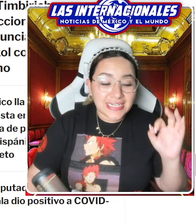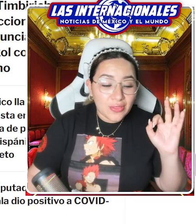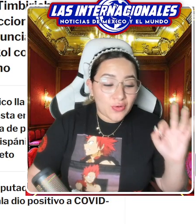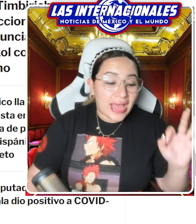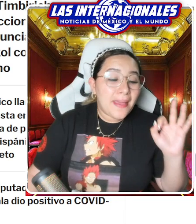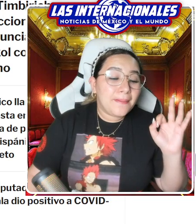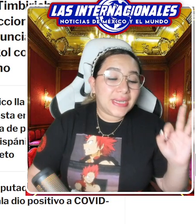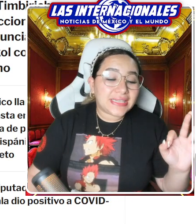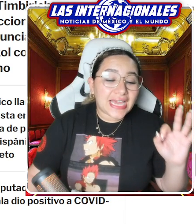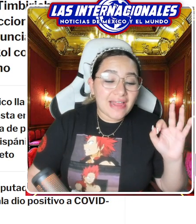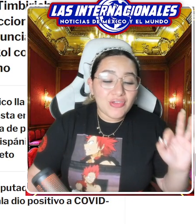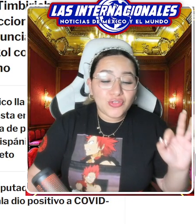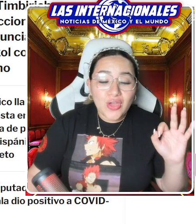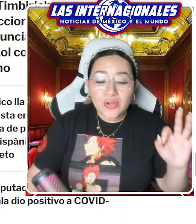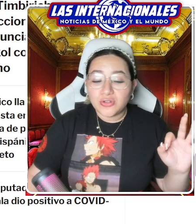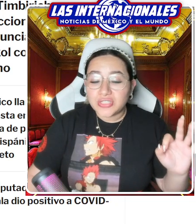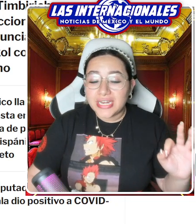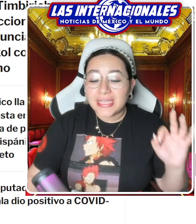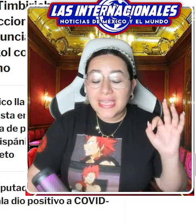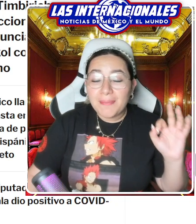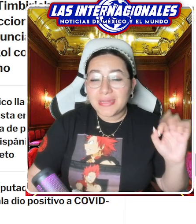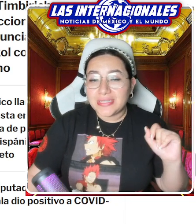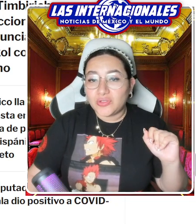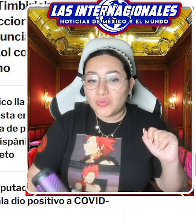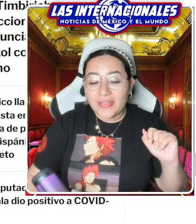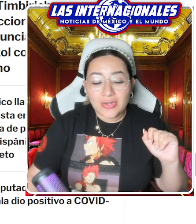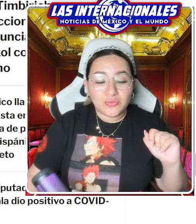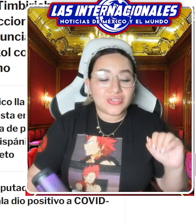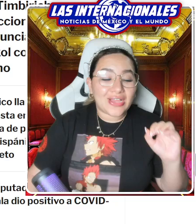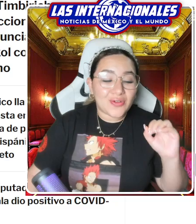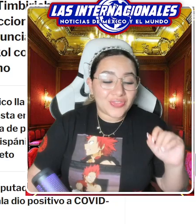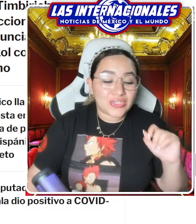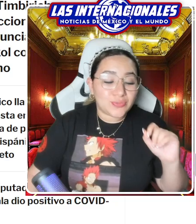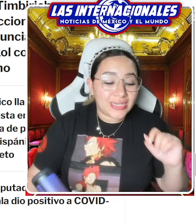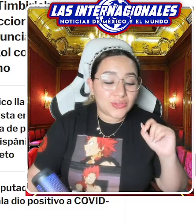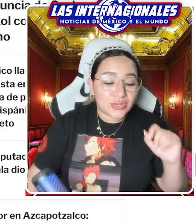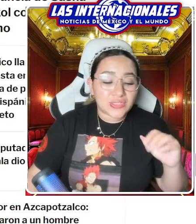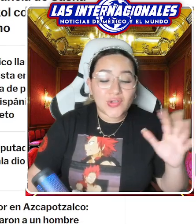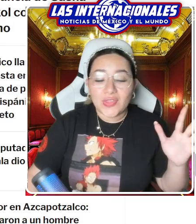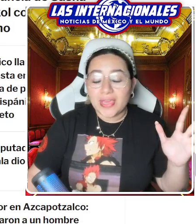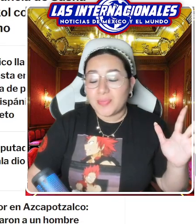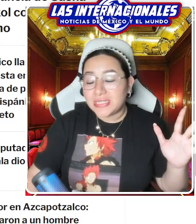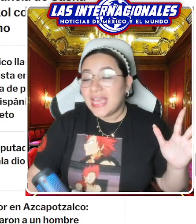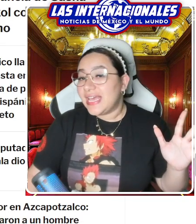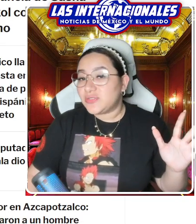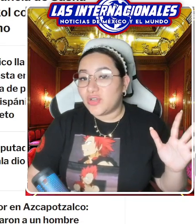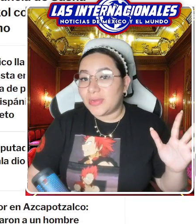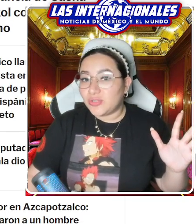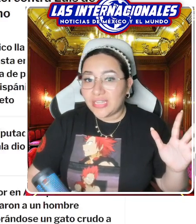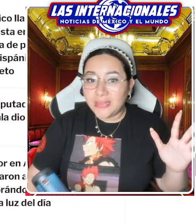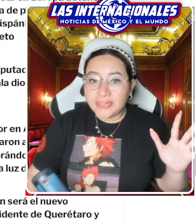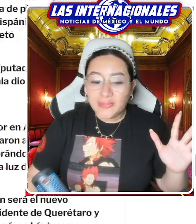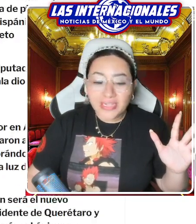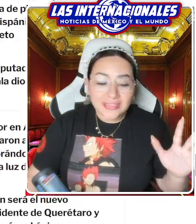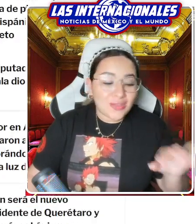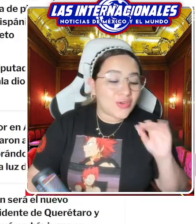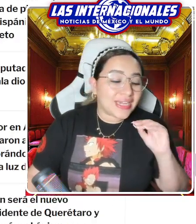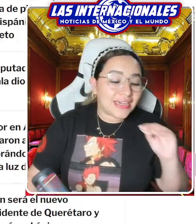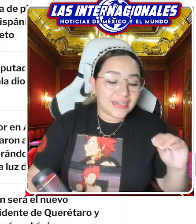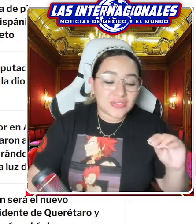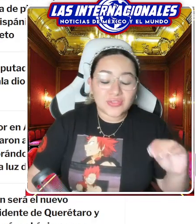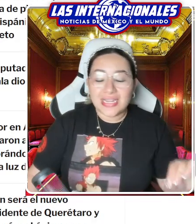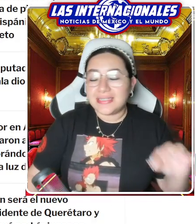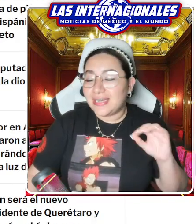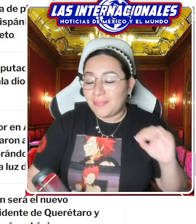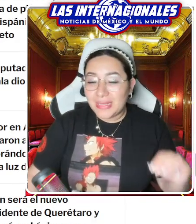Mujer, la senadora Berta Carabeo dio a conocer que presentó una denuncia contra Chumel Torres luego de que, pues, es un hombre totalmente violentador